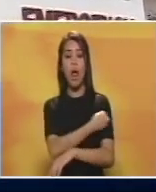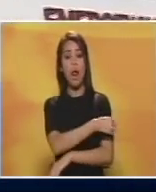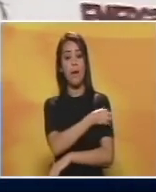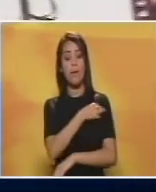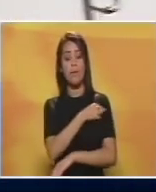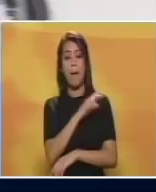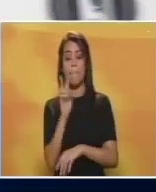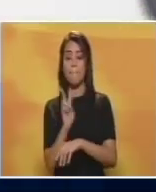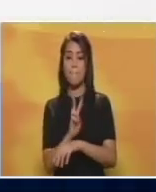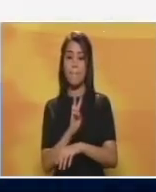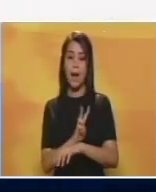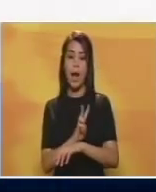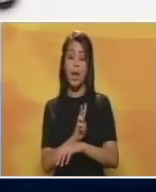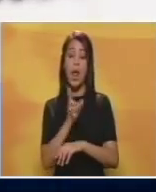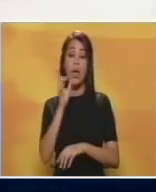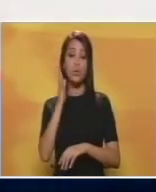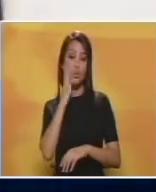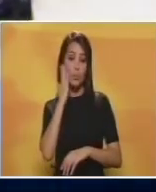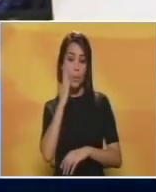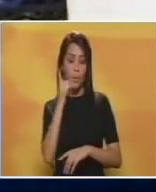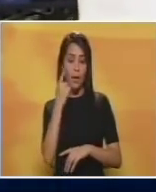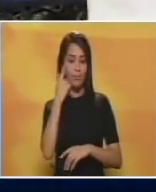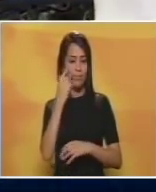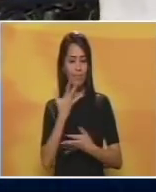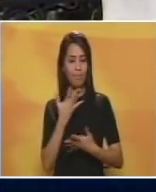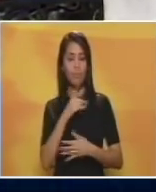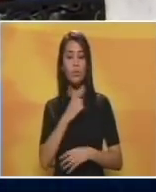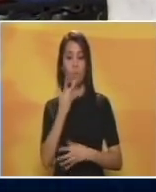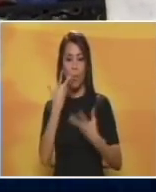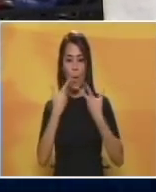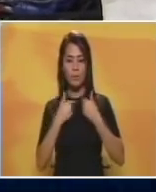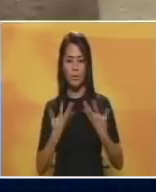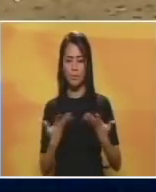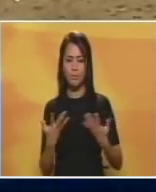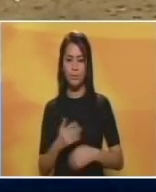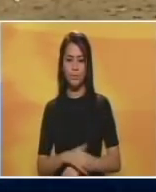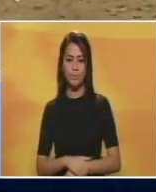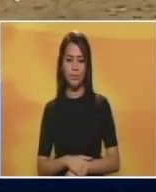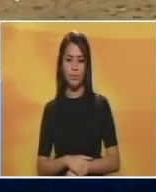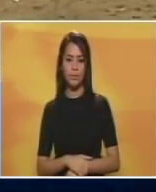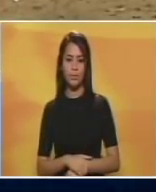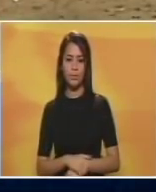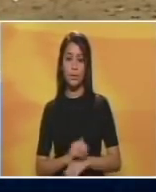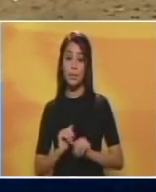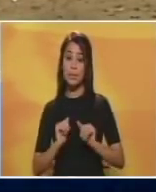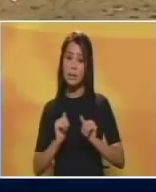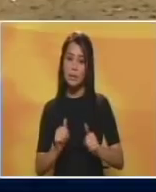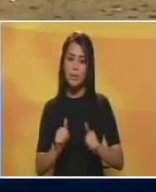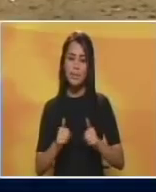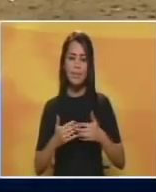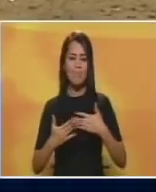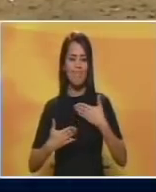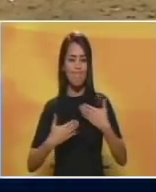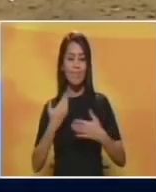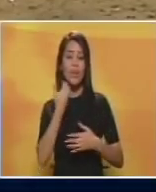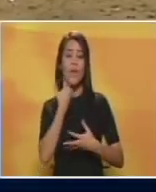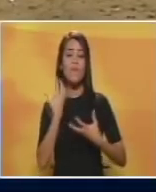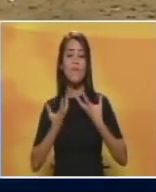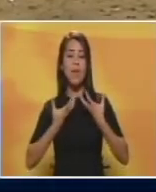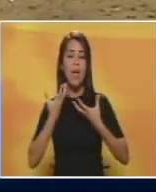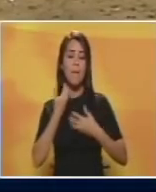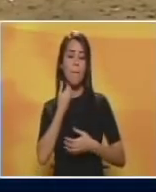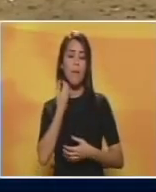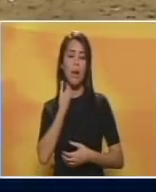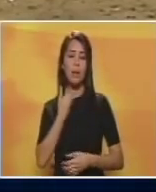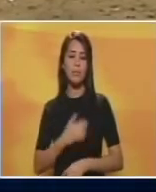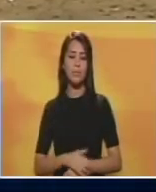Hospital Vargas. Su madre, bajo identidad protegida, nos cuenta lo ocurrido. Empezó a presentar mucha fiebre,